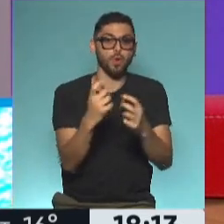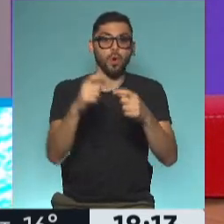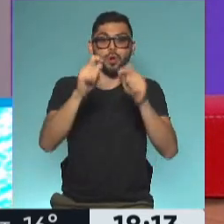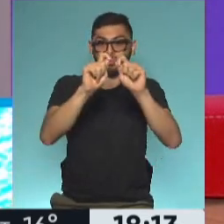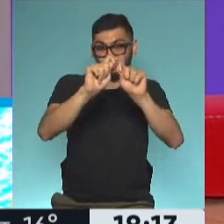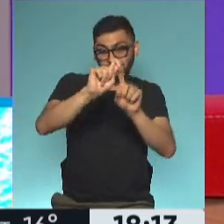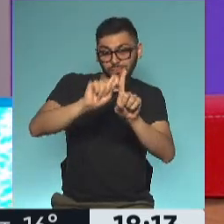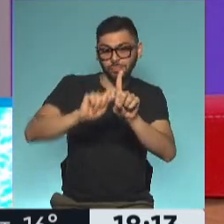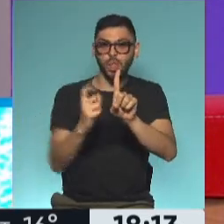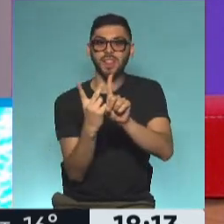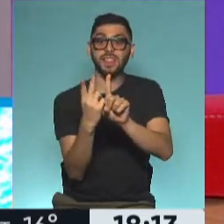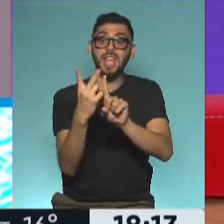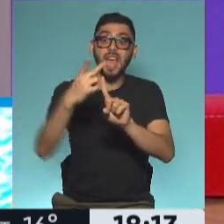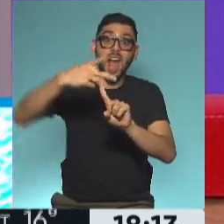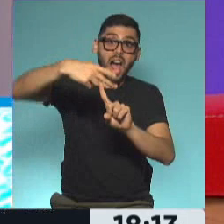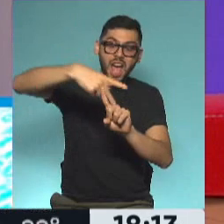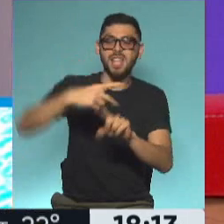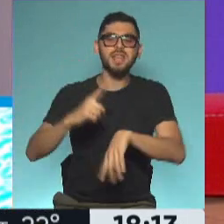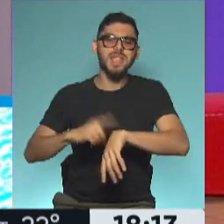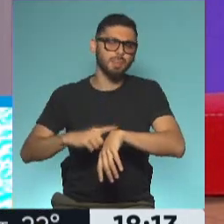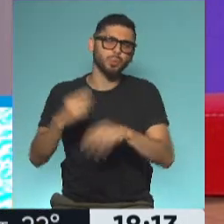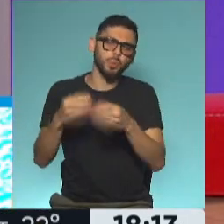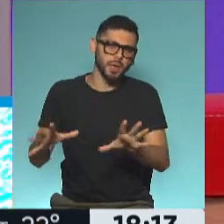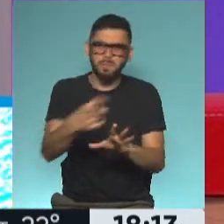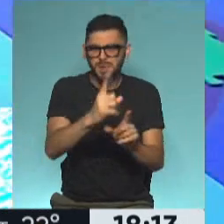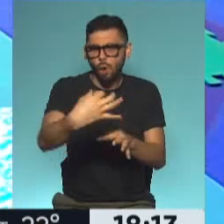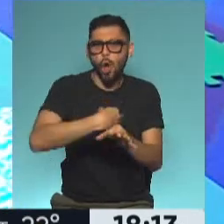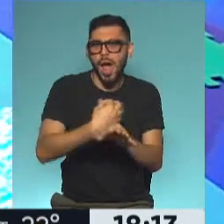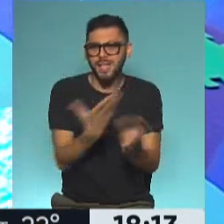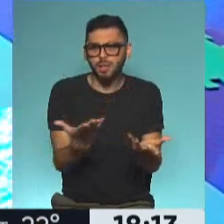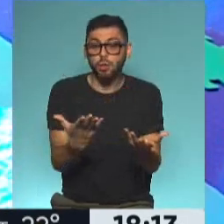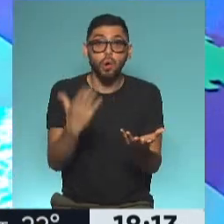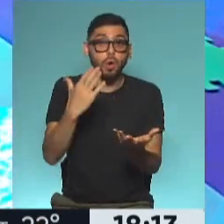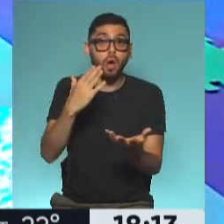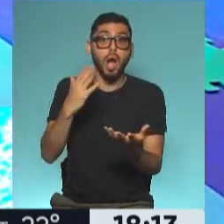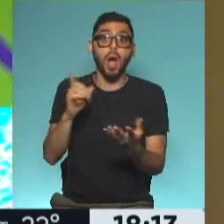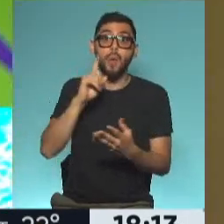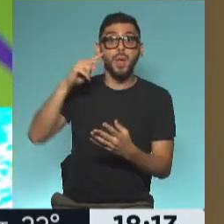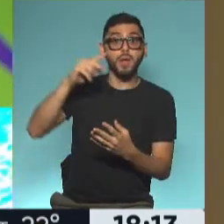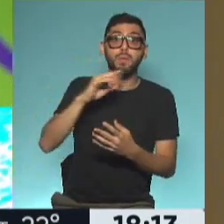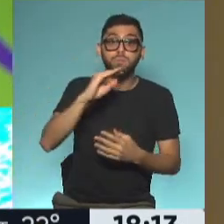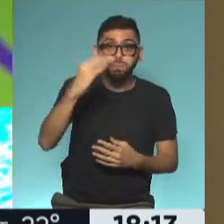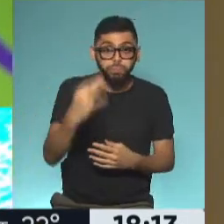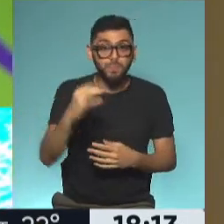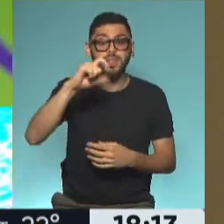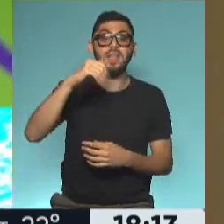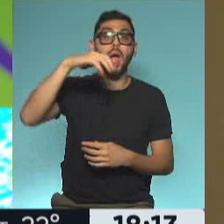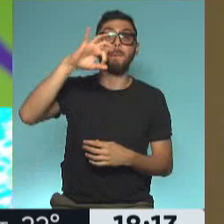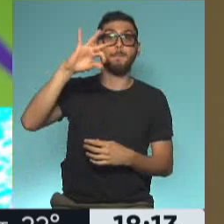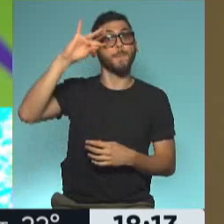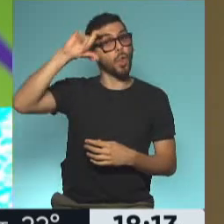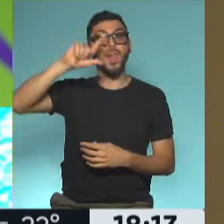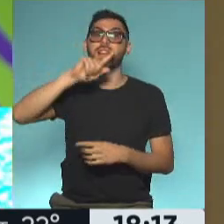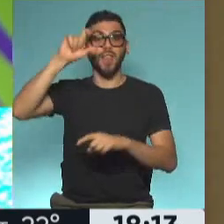pierde un montón de tiempo. Hay que cortar. Todo lo que ya nos enseñó Francesca. Respuesta final la da usted, Inés. ¿Sí? ¿Eh? Bueno, el campo látex es un método de